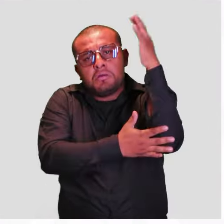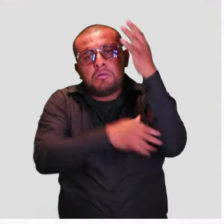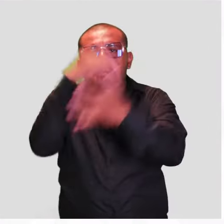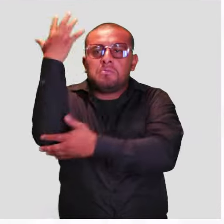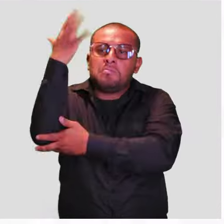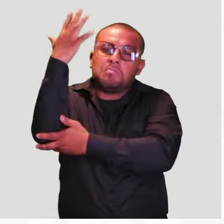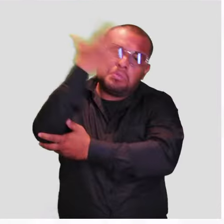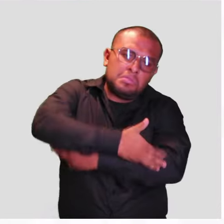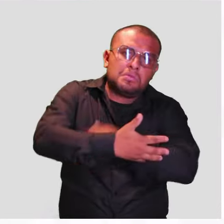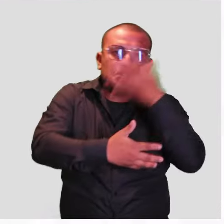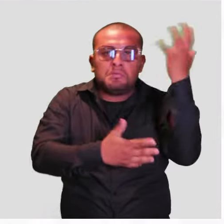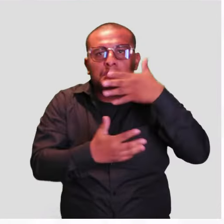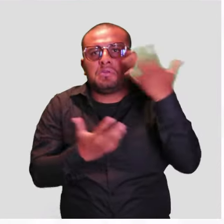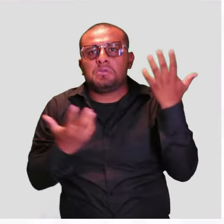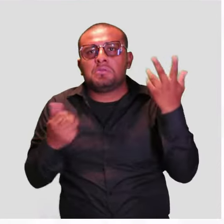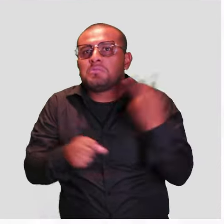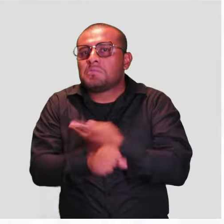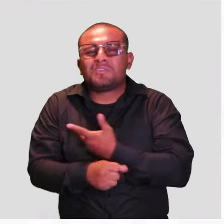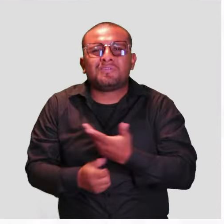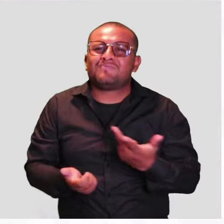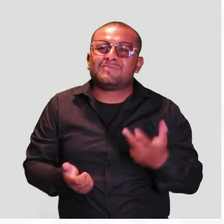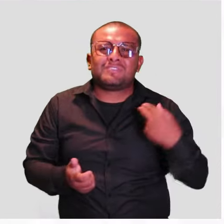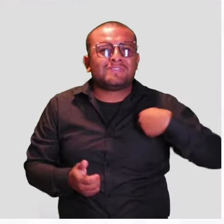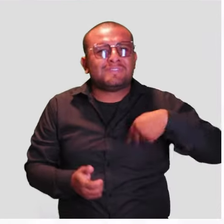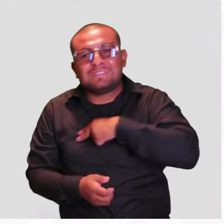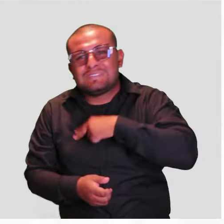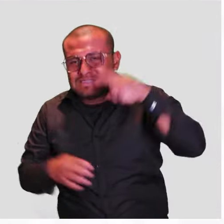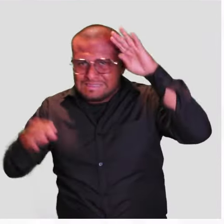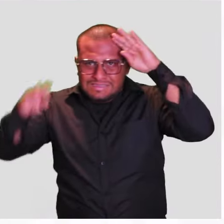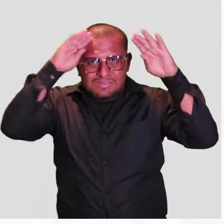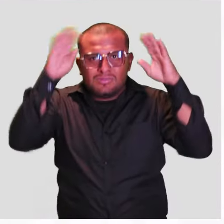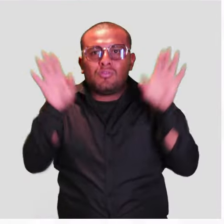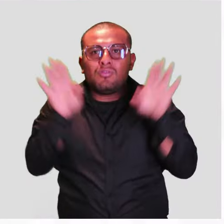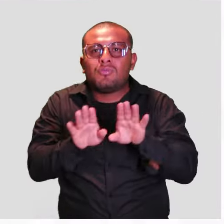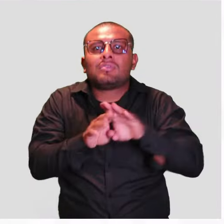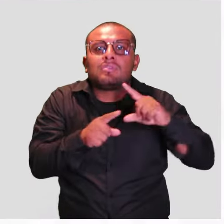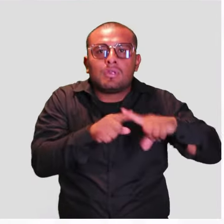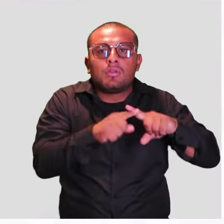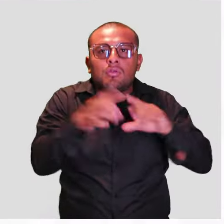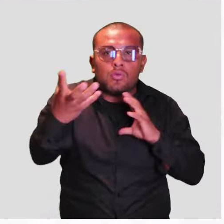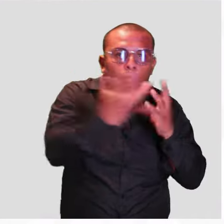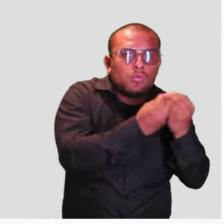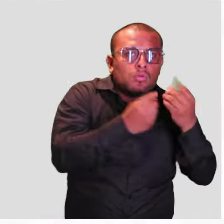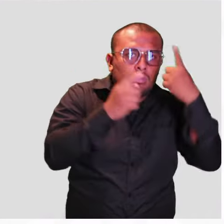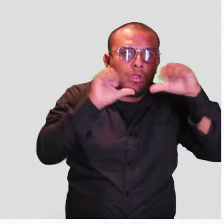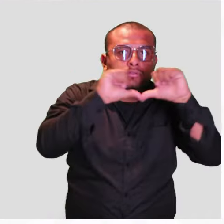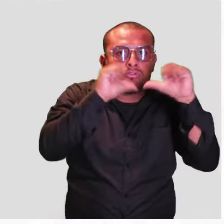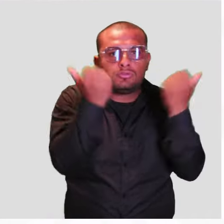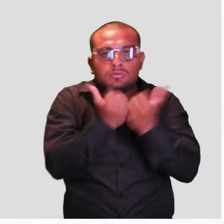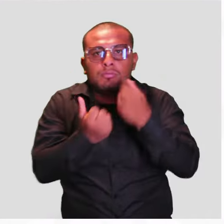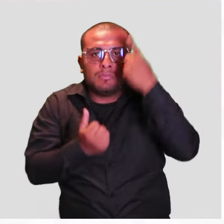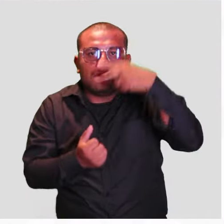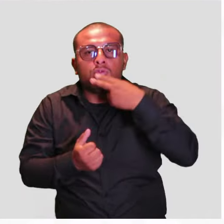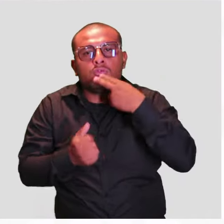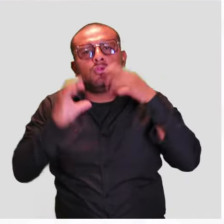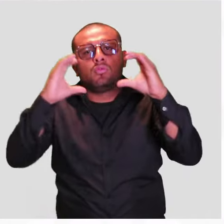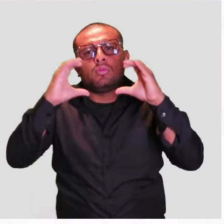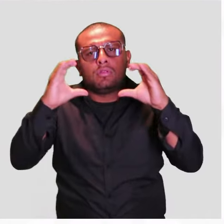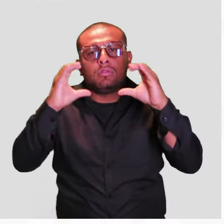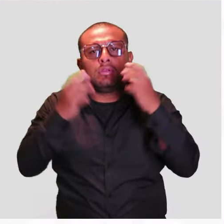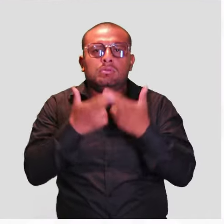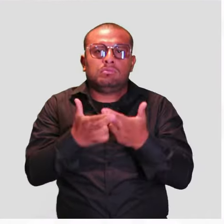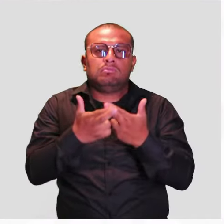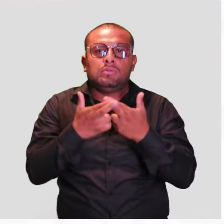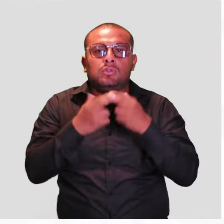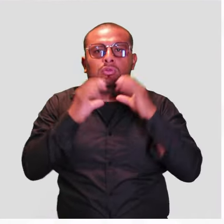organismos hacemos el planteamiento para que se conserven esas zonas. Deben de ser zonas de reserva ecológica. Las pocas